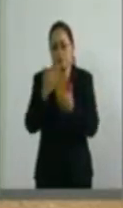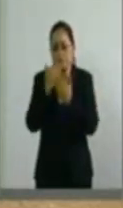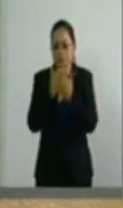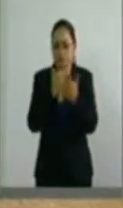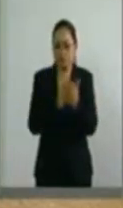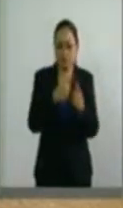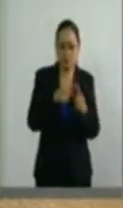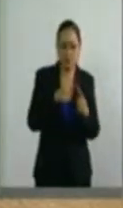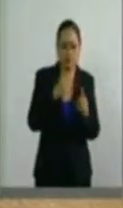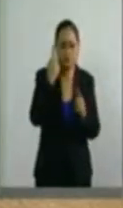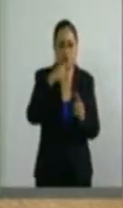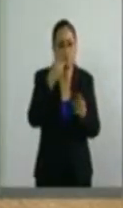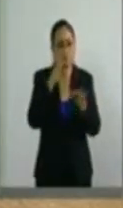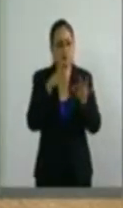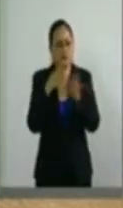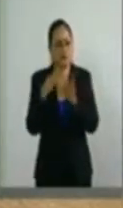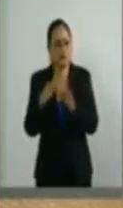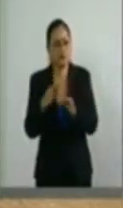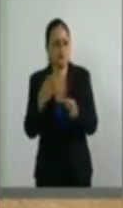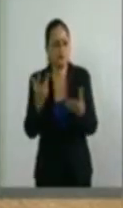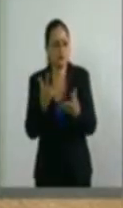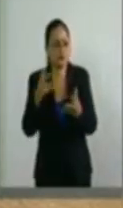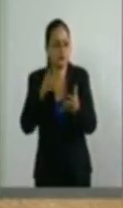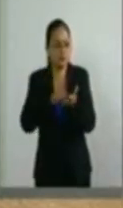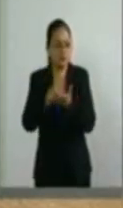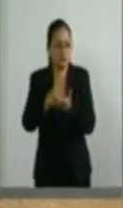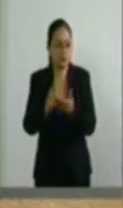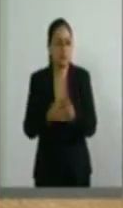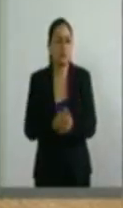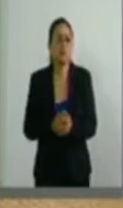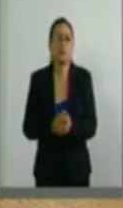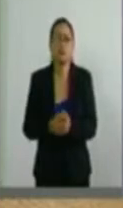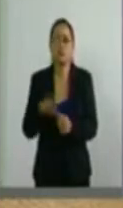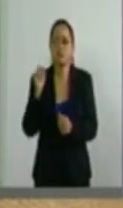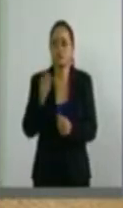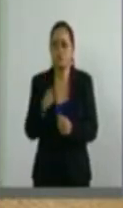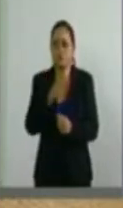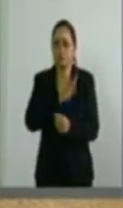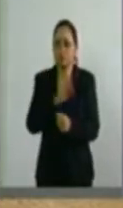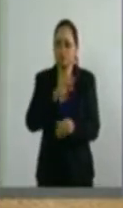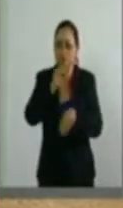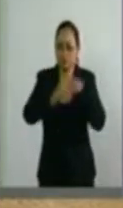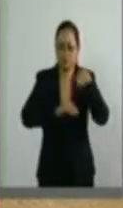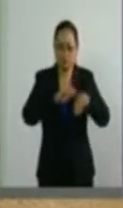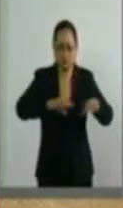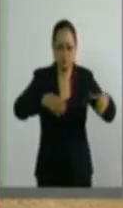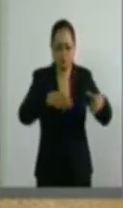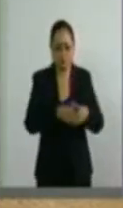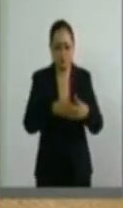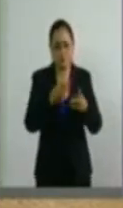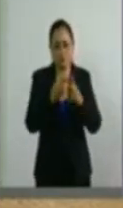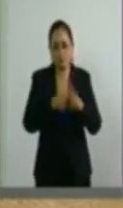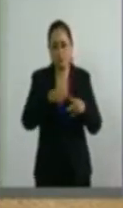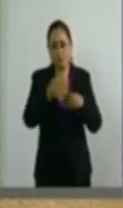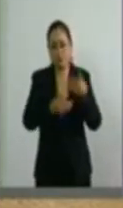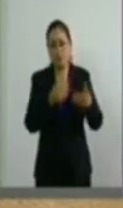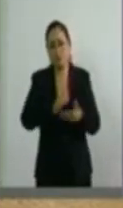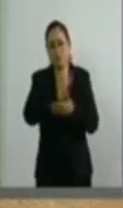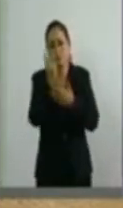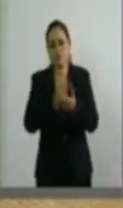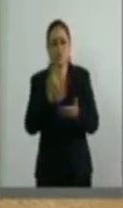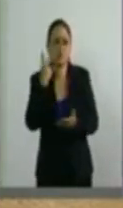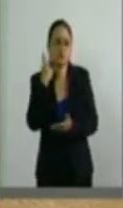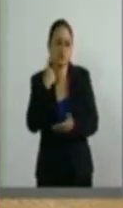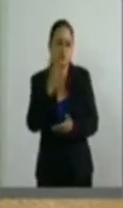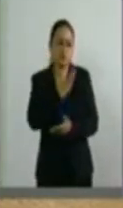adecuados para garantizar el ejercicio de los derechos, así como en el diseño y la implementación de políticas